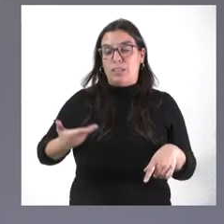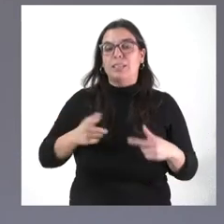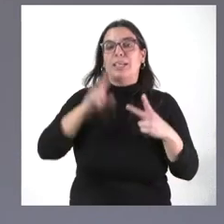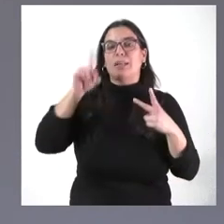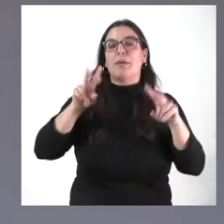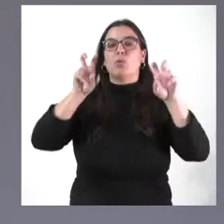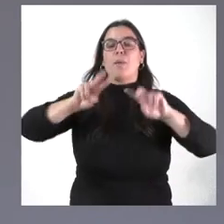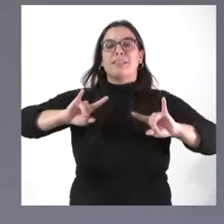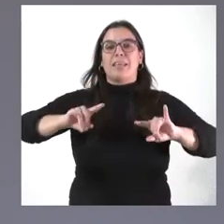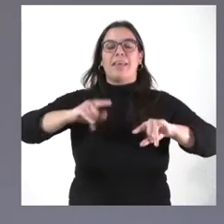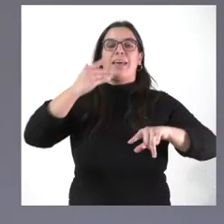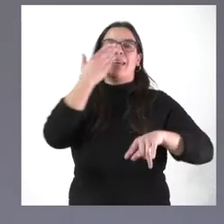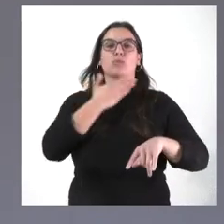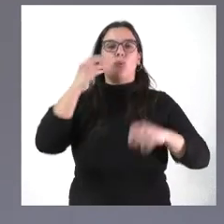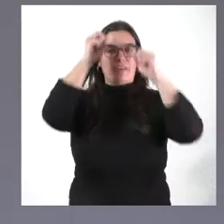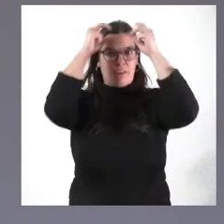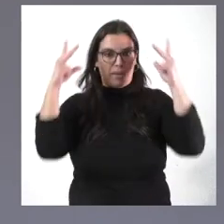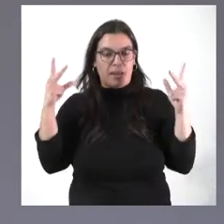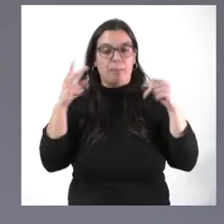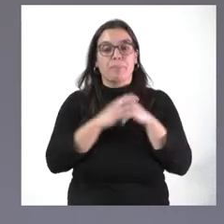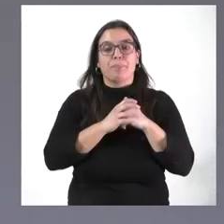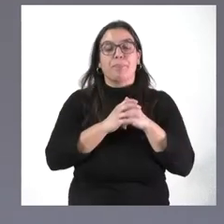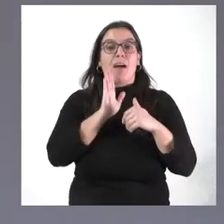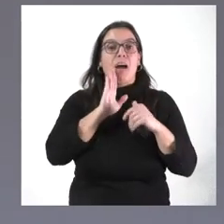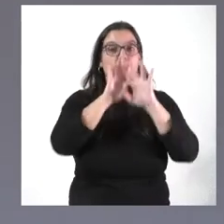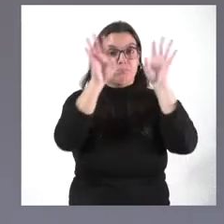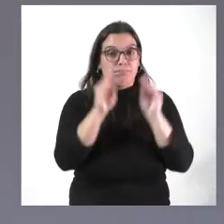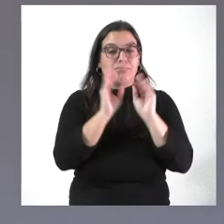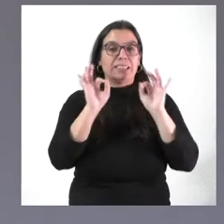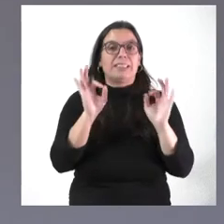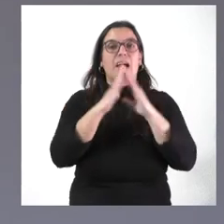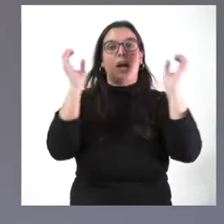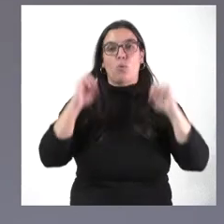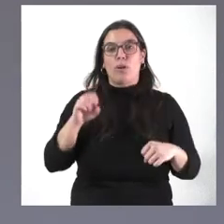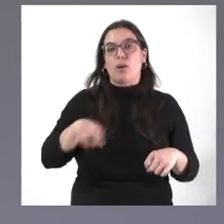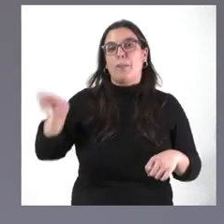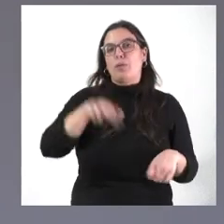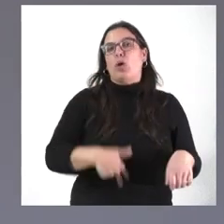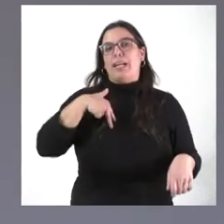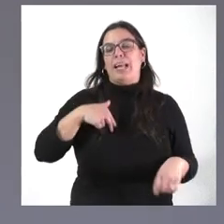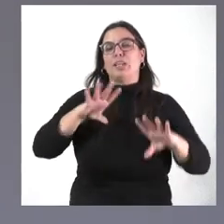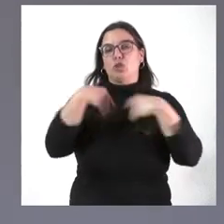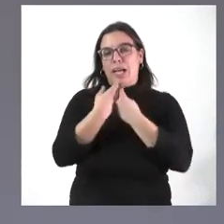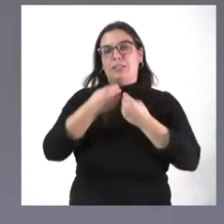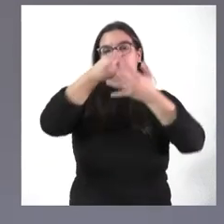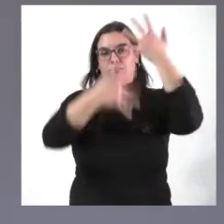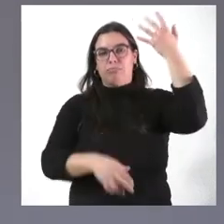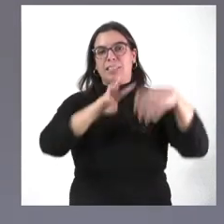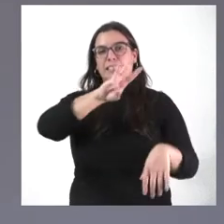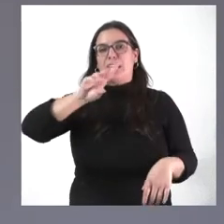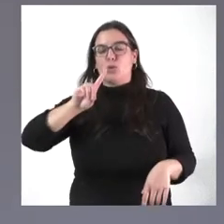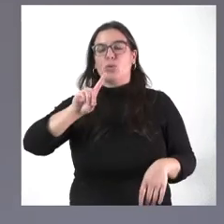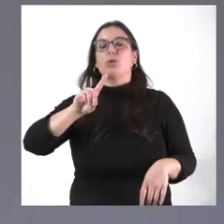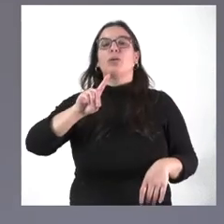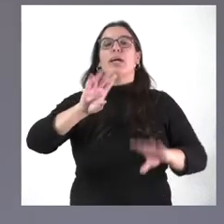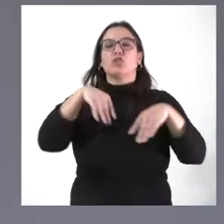la nueva sede de la escuela de enfermería por tanto Esos son los acuerdos que repito globalmente son 31 con más de 107 millones de euros